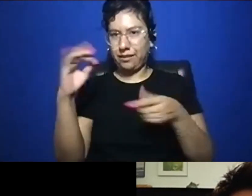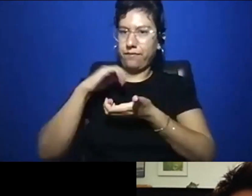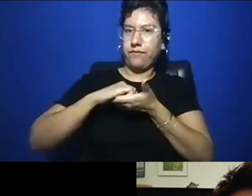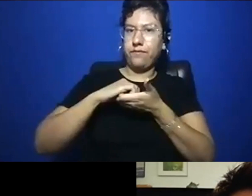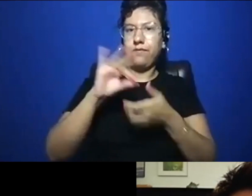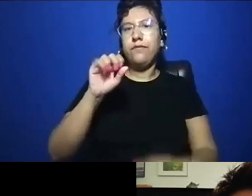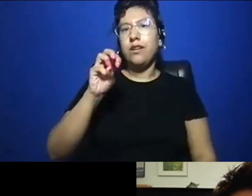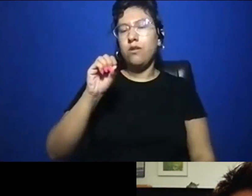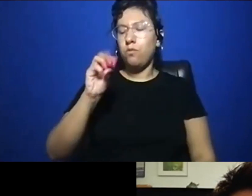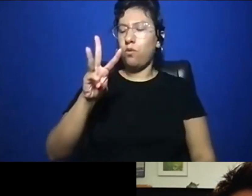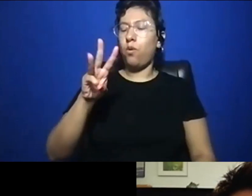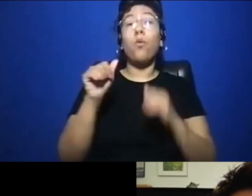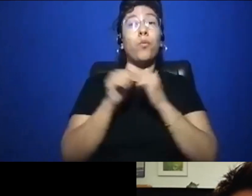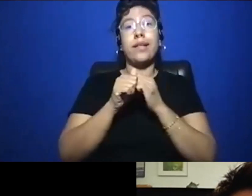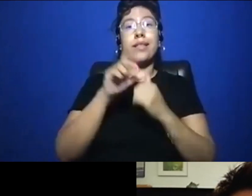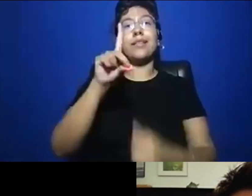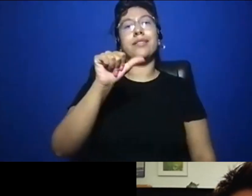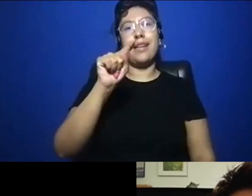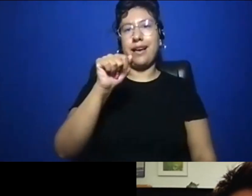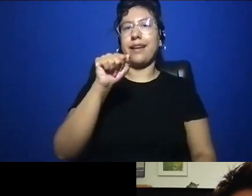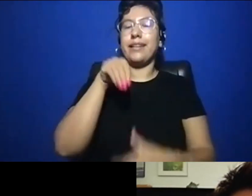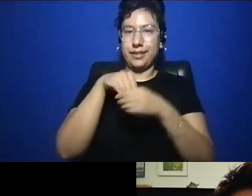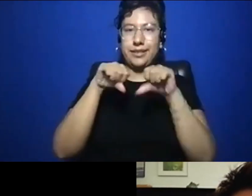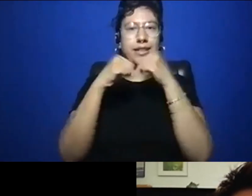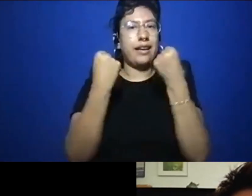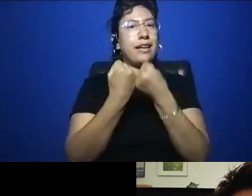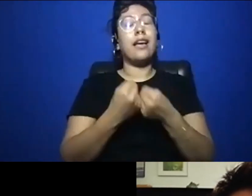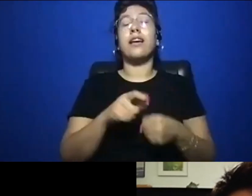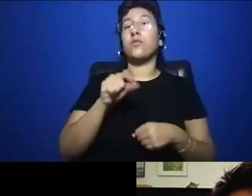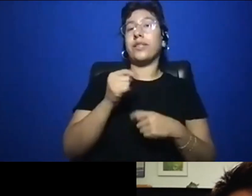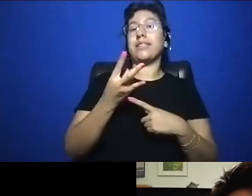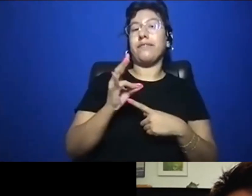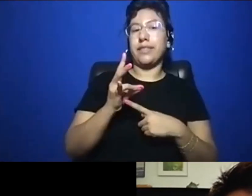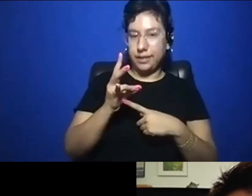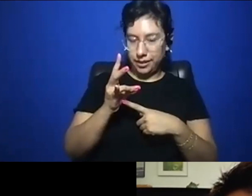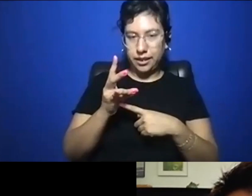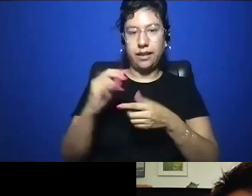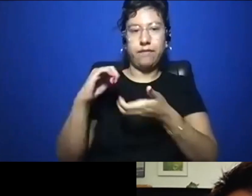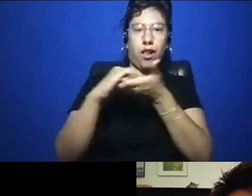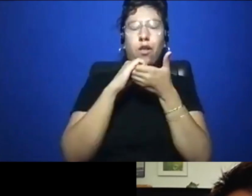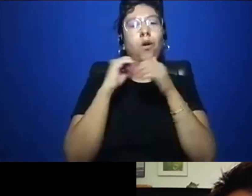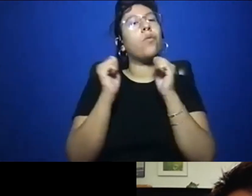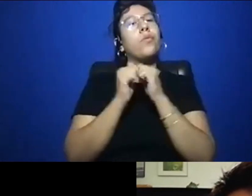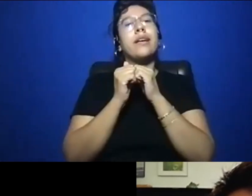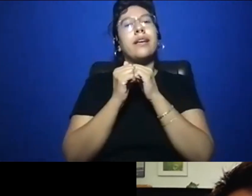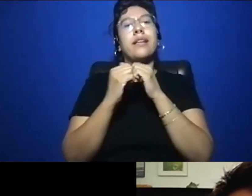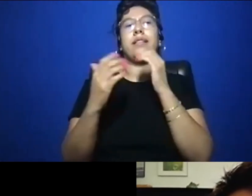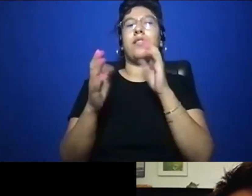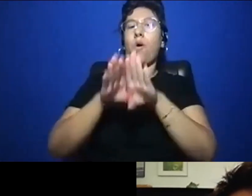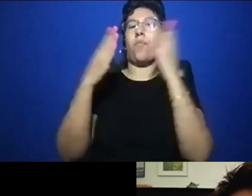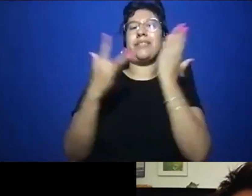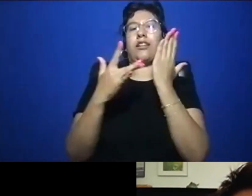fueron también becarios de Data and Society y también becarios de Open Technology Fund.